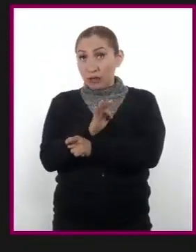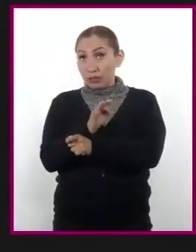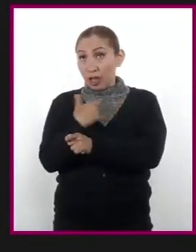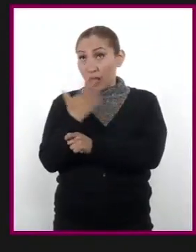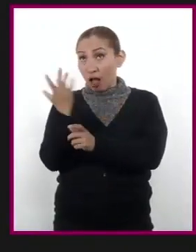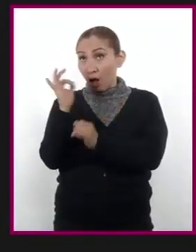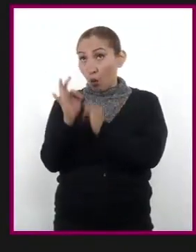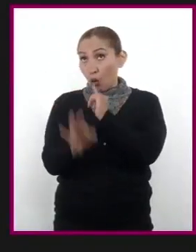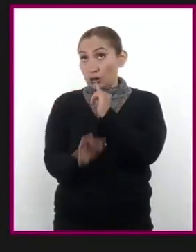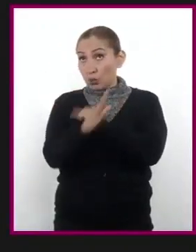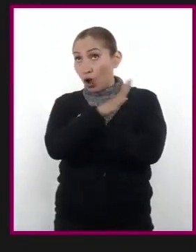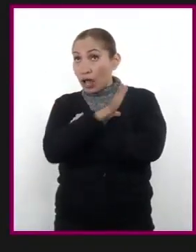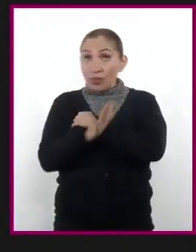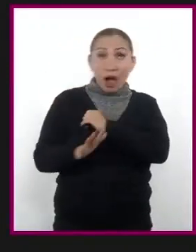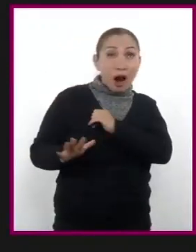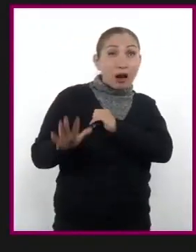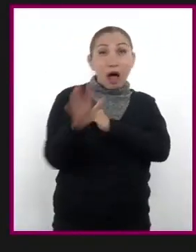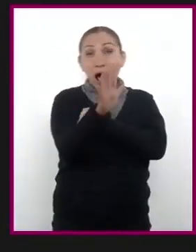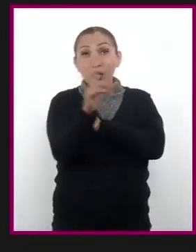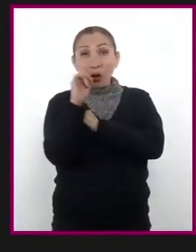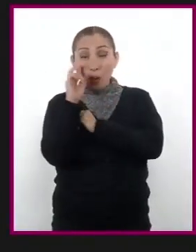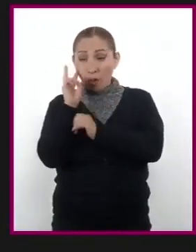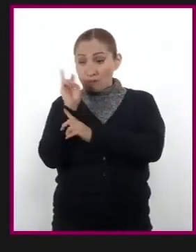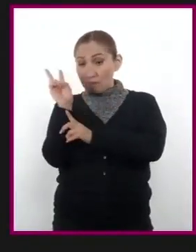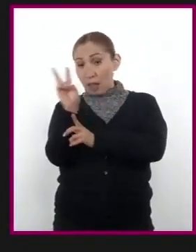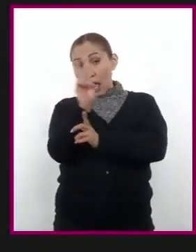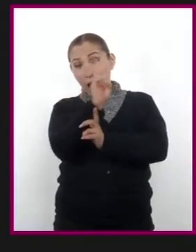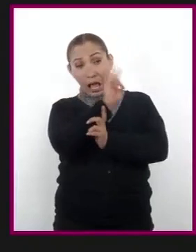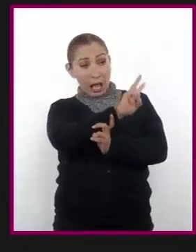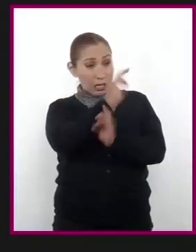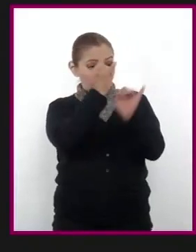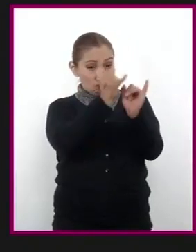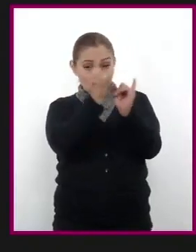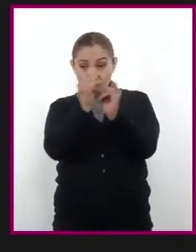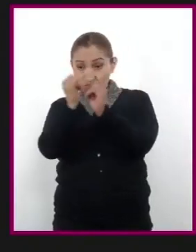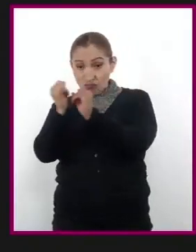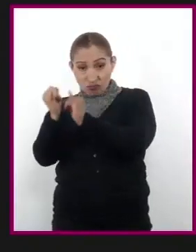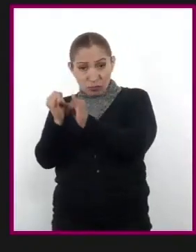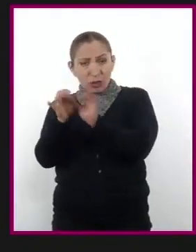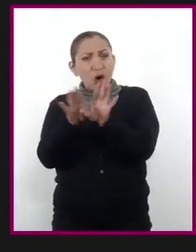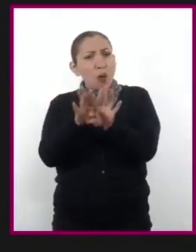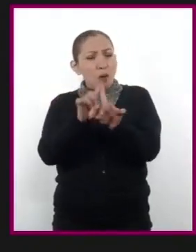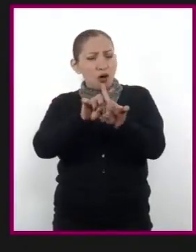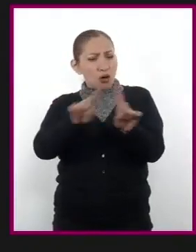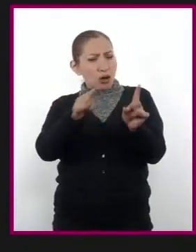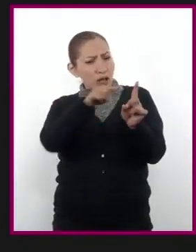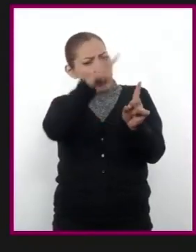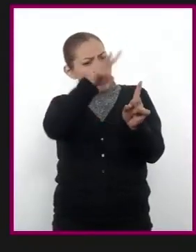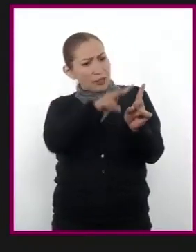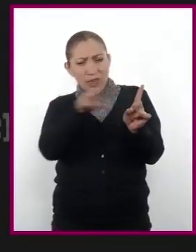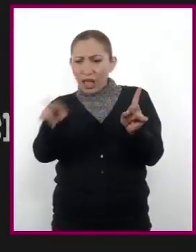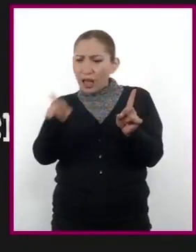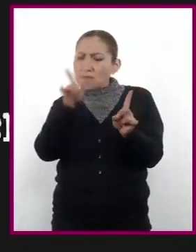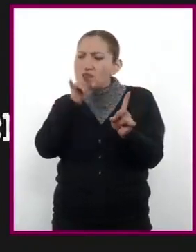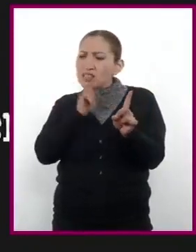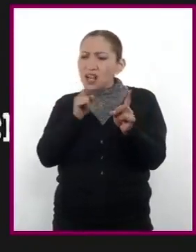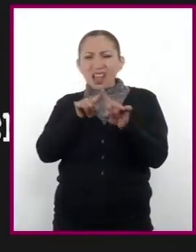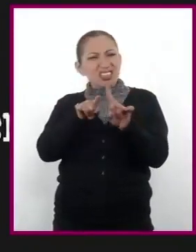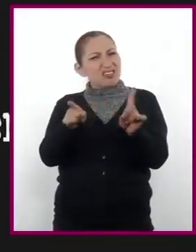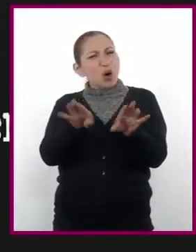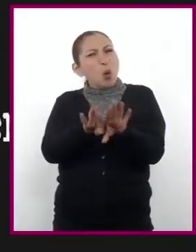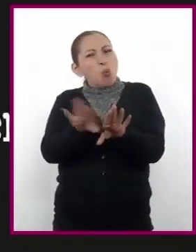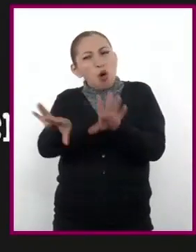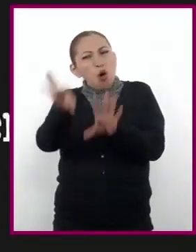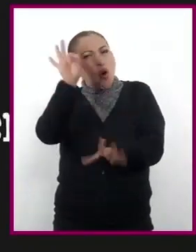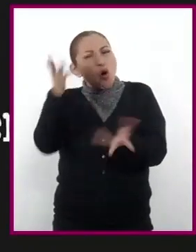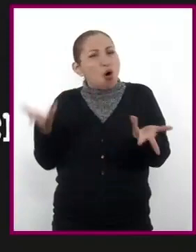a conclusiones generales a partir de observaciones particulares? ¿Cómo distinguimos la verdad de la falsedad?